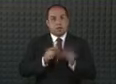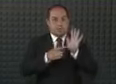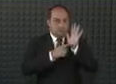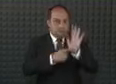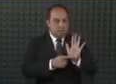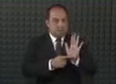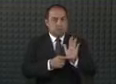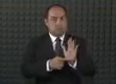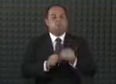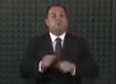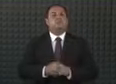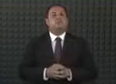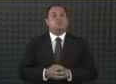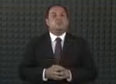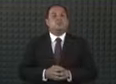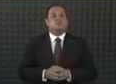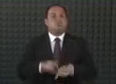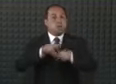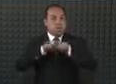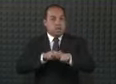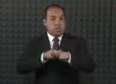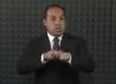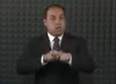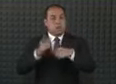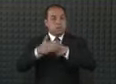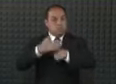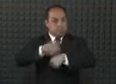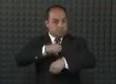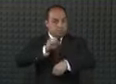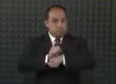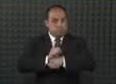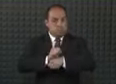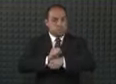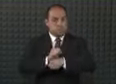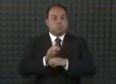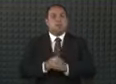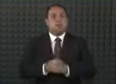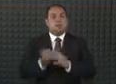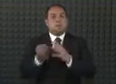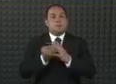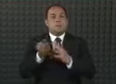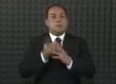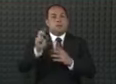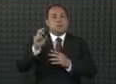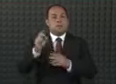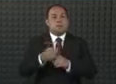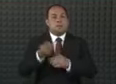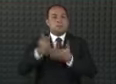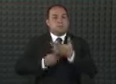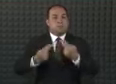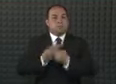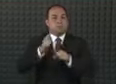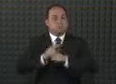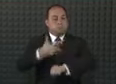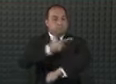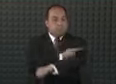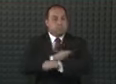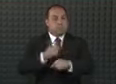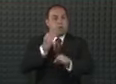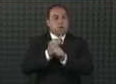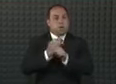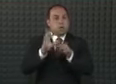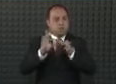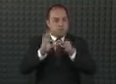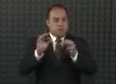en las siguientes diapositivas. Continuaremos a partir de la próxima semana la fase 30 del Plan Nacional de Vacunación. Hoy les vamos a dar los detalles de qué